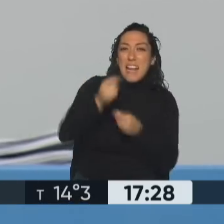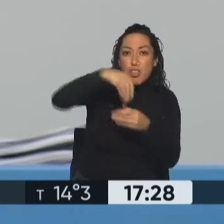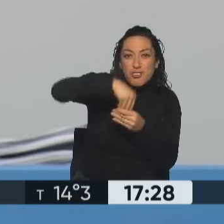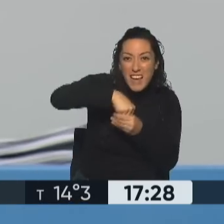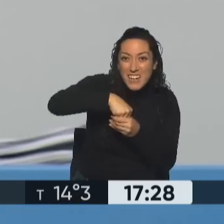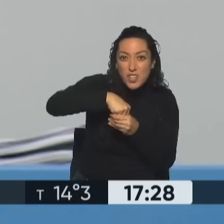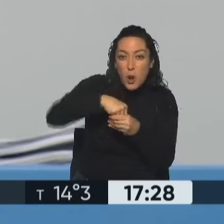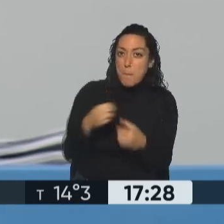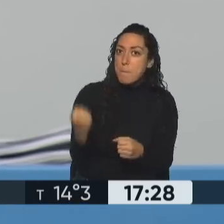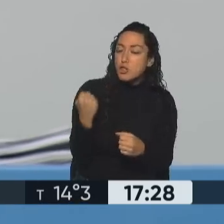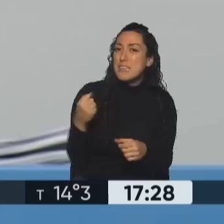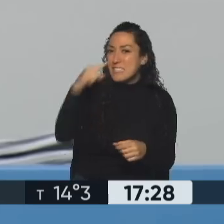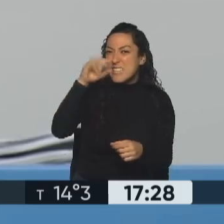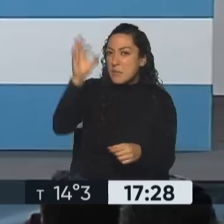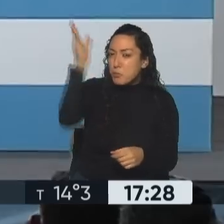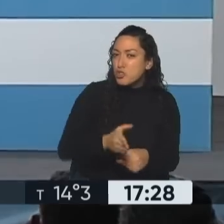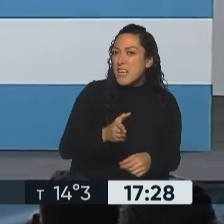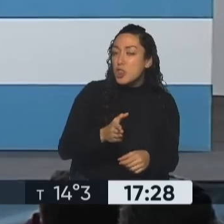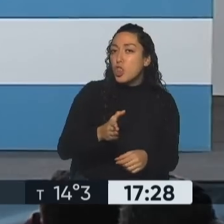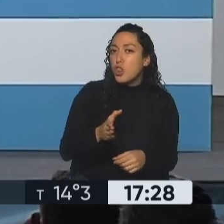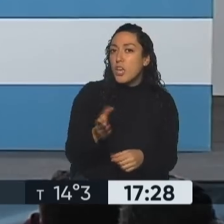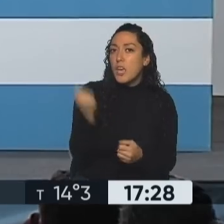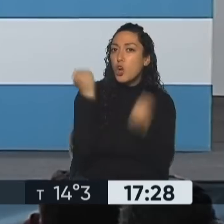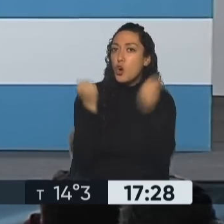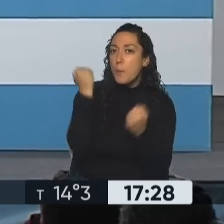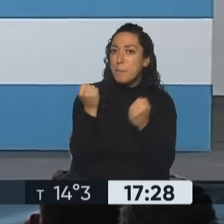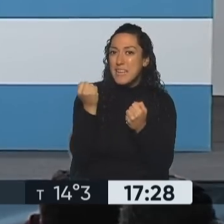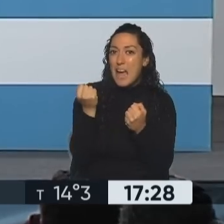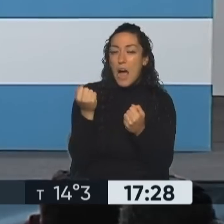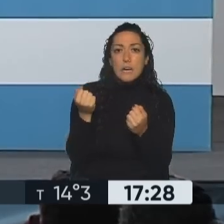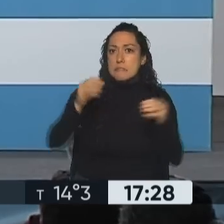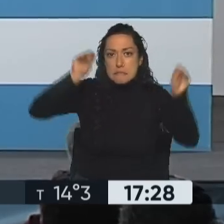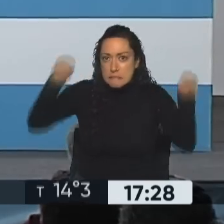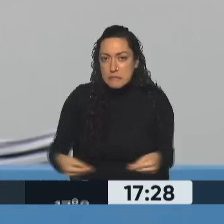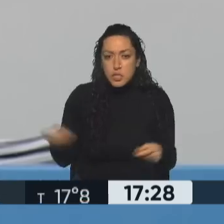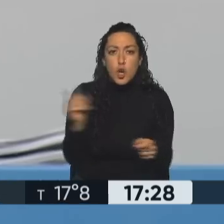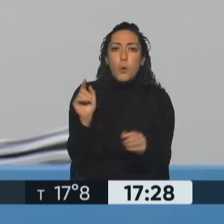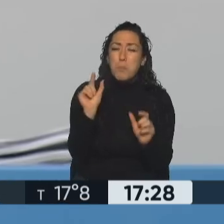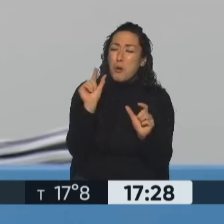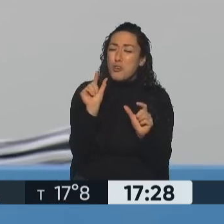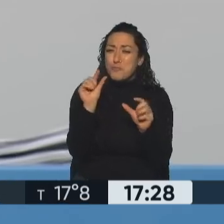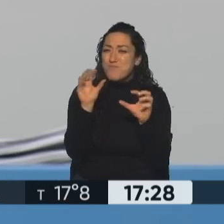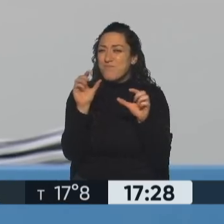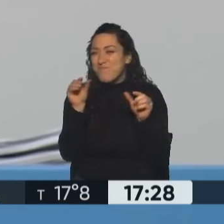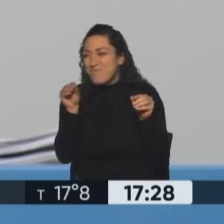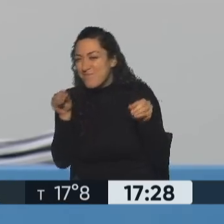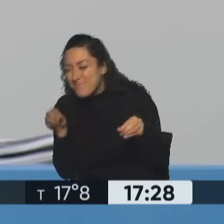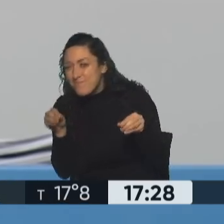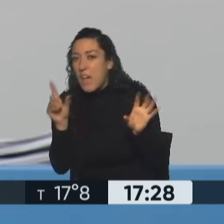potente, 70% de la economía, la demanda agregada, no se nos cayera. Y se nos cayó un poco.